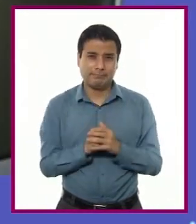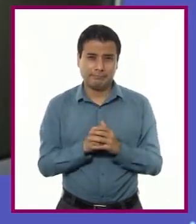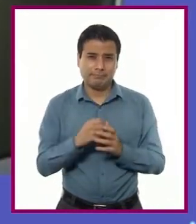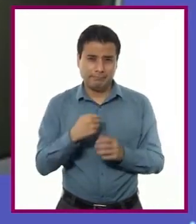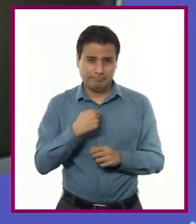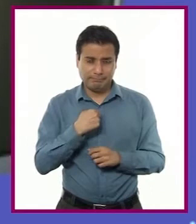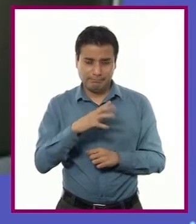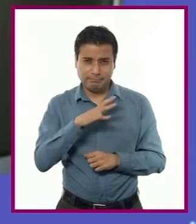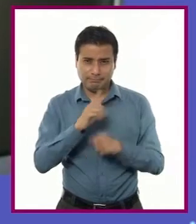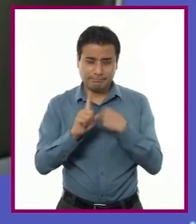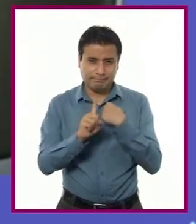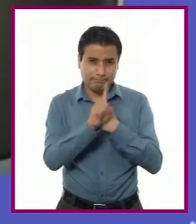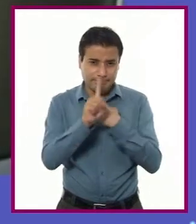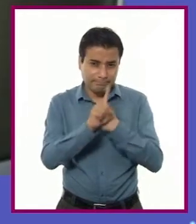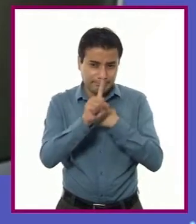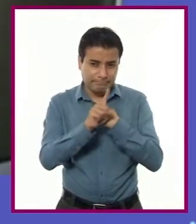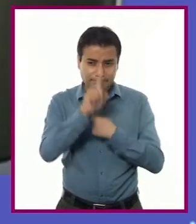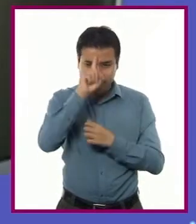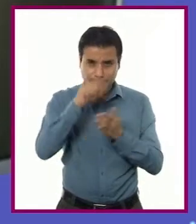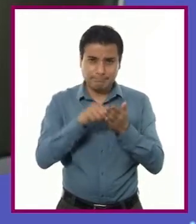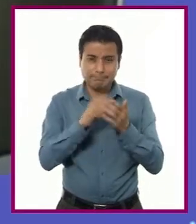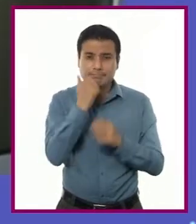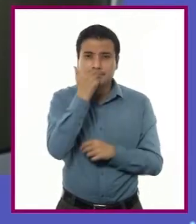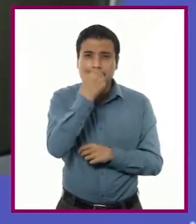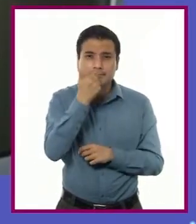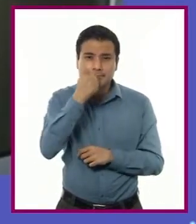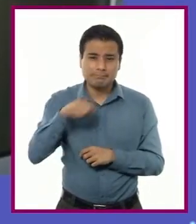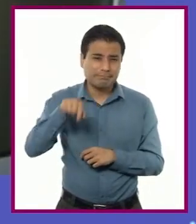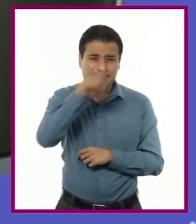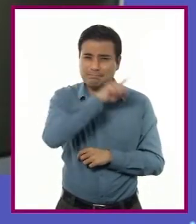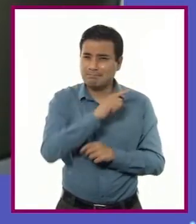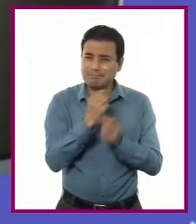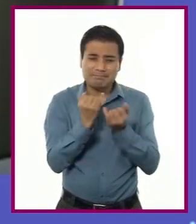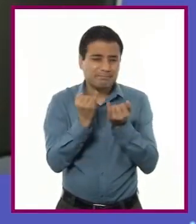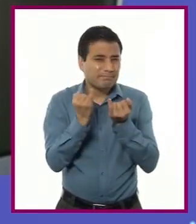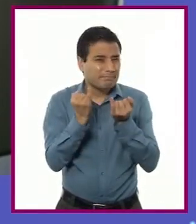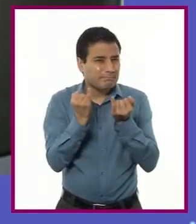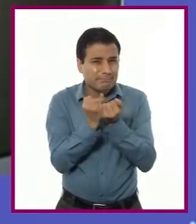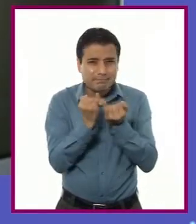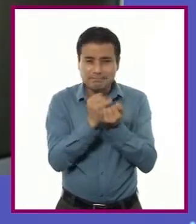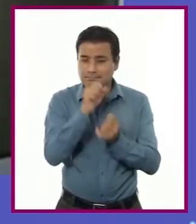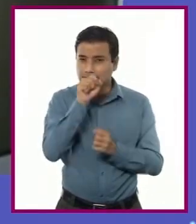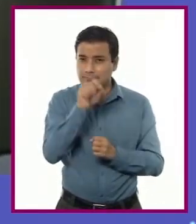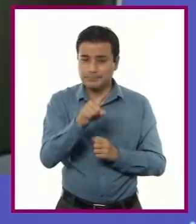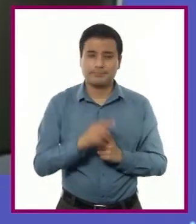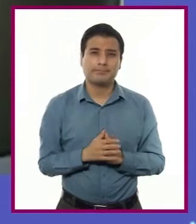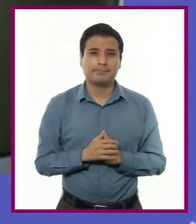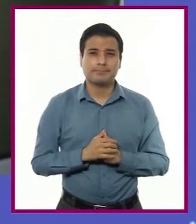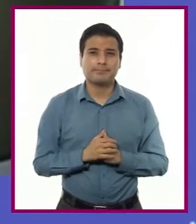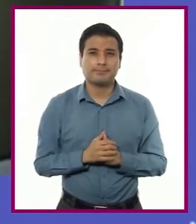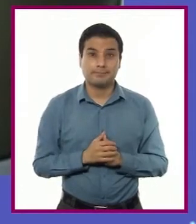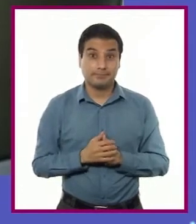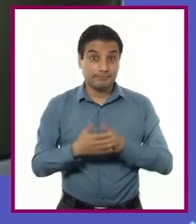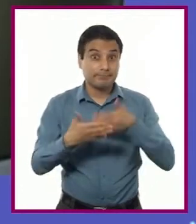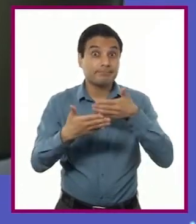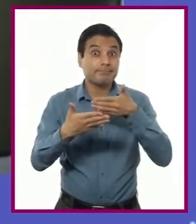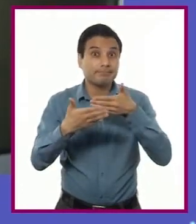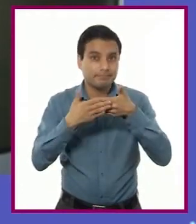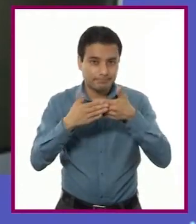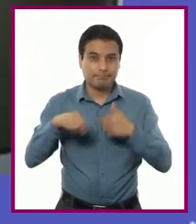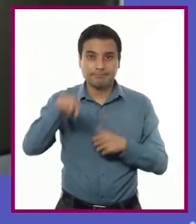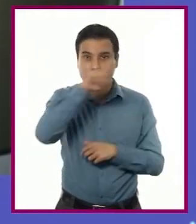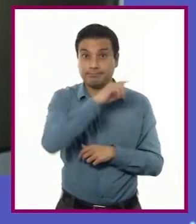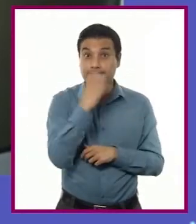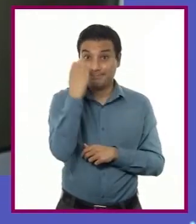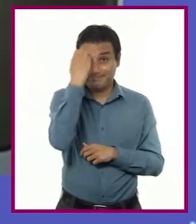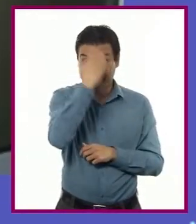estoy segura muchas de mis compañeras y compañeros que cursan tercer grado están viviendo. Pronto realizaremos el examen para